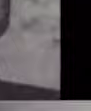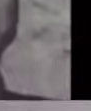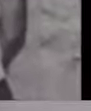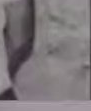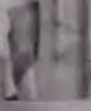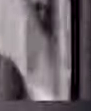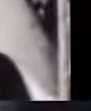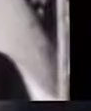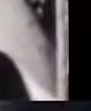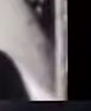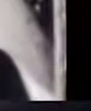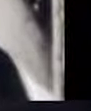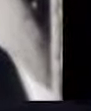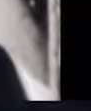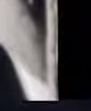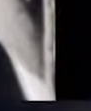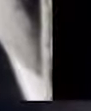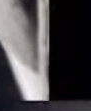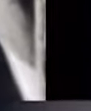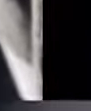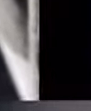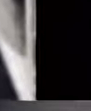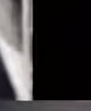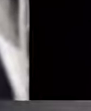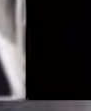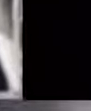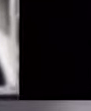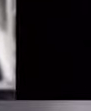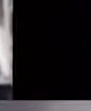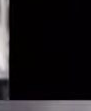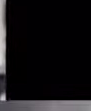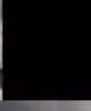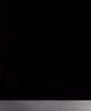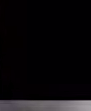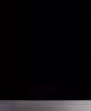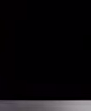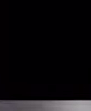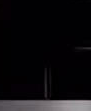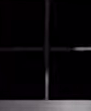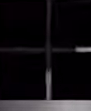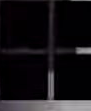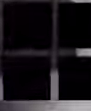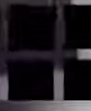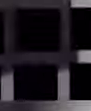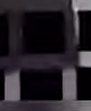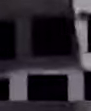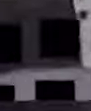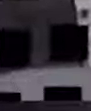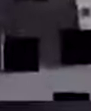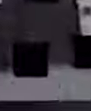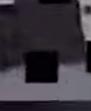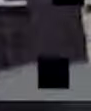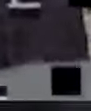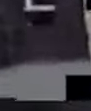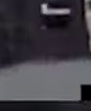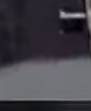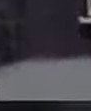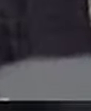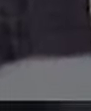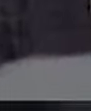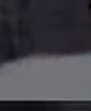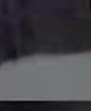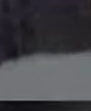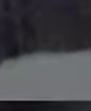y Melba Hernández fueron sancionadas a 7 meses de arresto. Por disposición del tribunal, los condenados debían cumplir